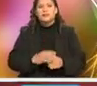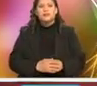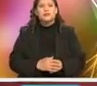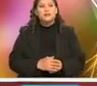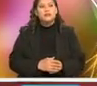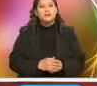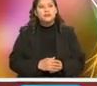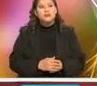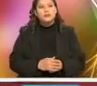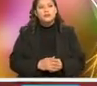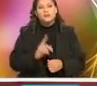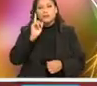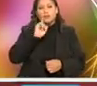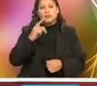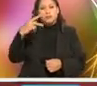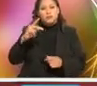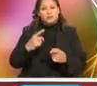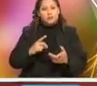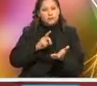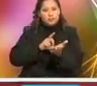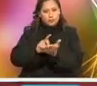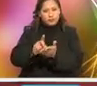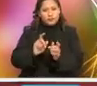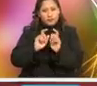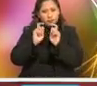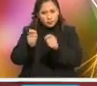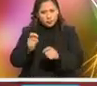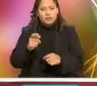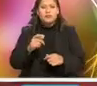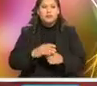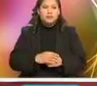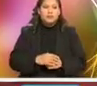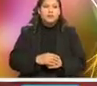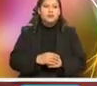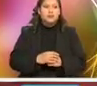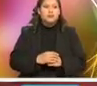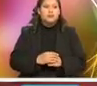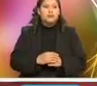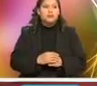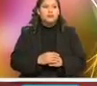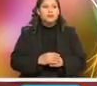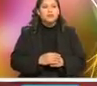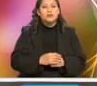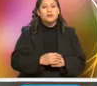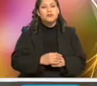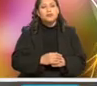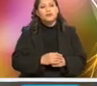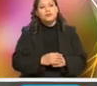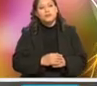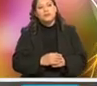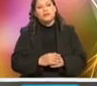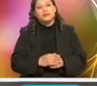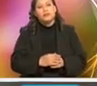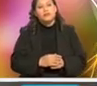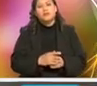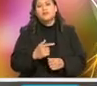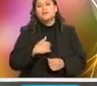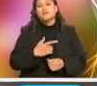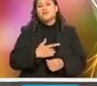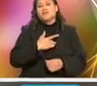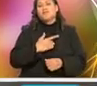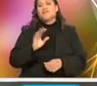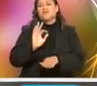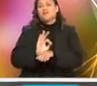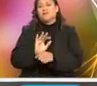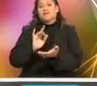ser de las mujeres por derecho, porque eso tendríamos que decirlo desde un principio. O sea, no es que nadie le esté haciendo un favor, ni es una dádiva, son